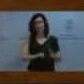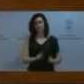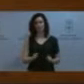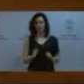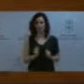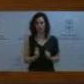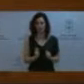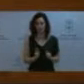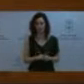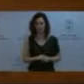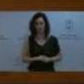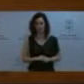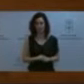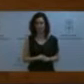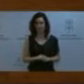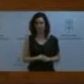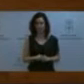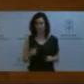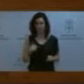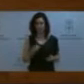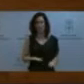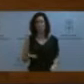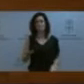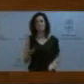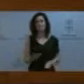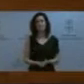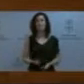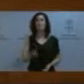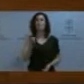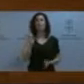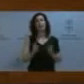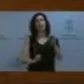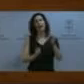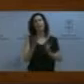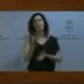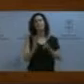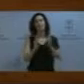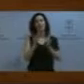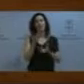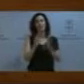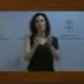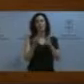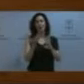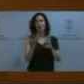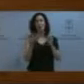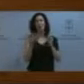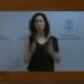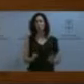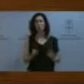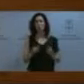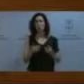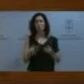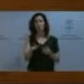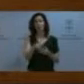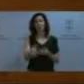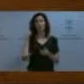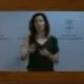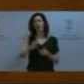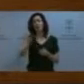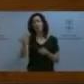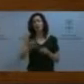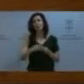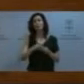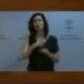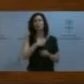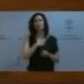En ningún caso pedimos que una ambulancia no pueda ser utilizada por otros municipios cuando haya una urgencia o